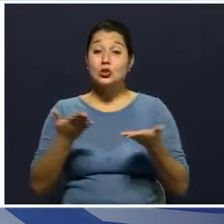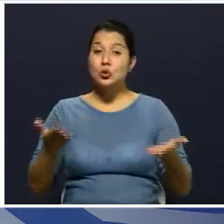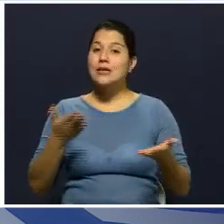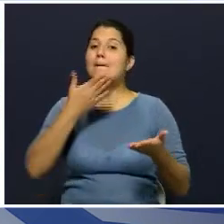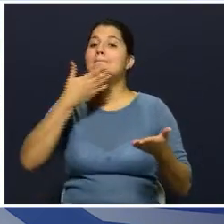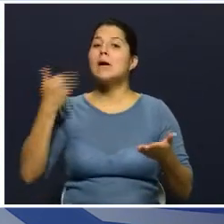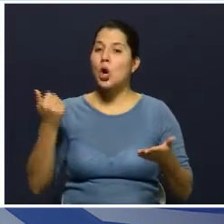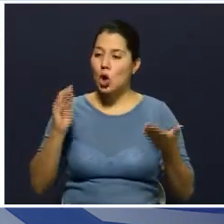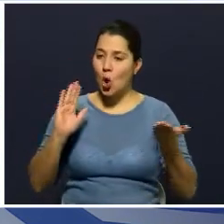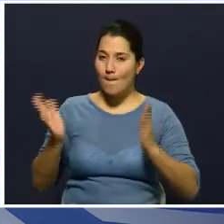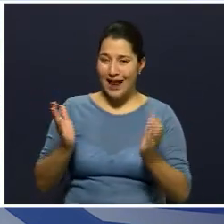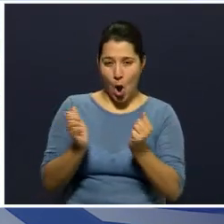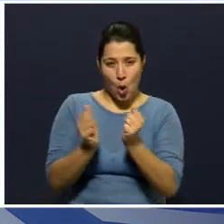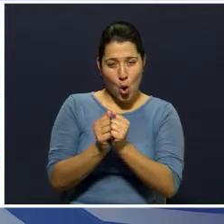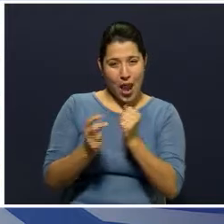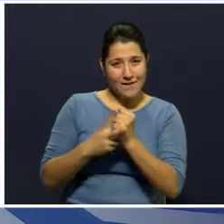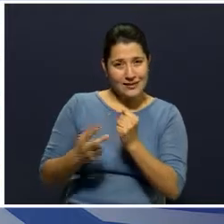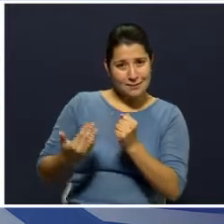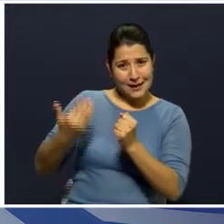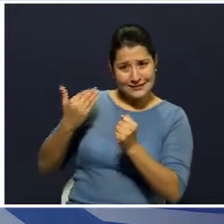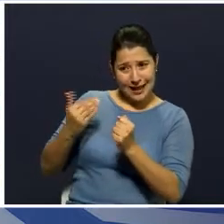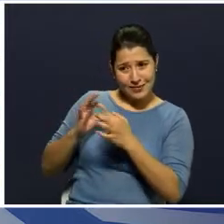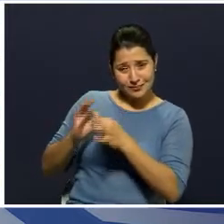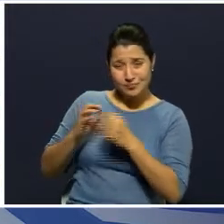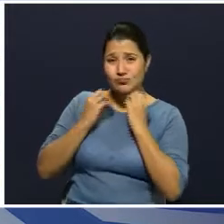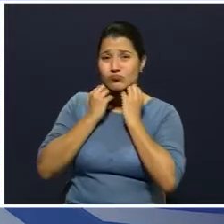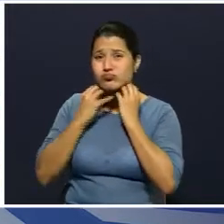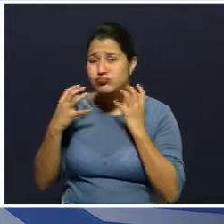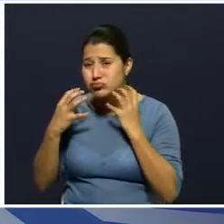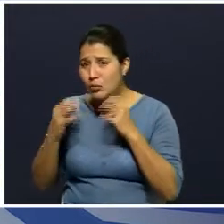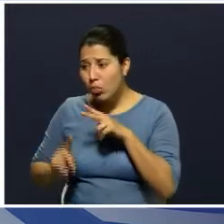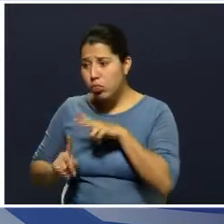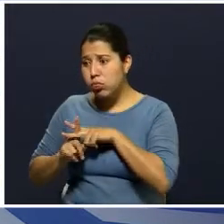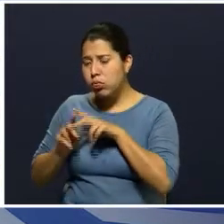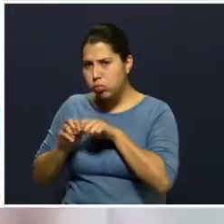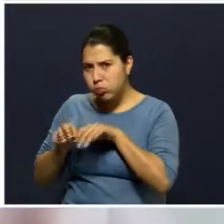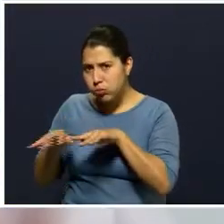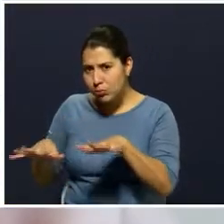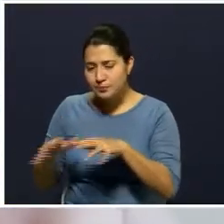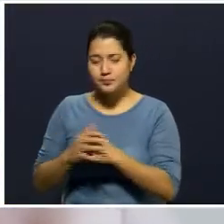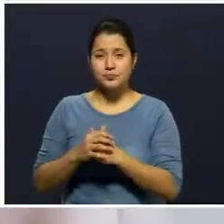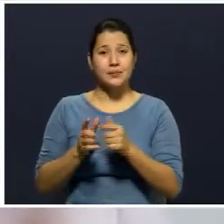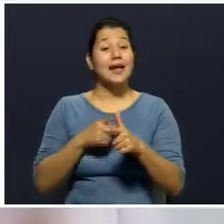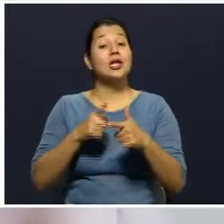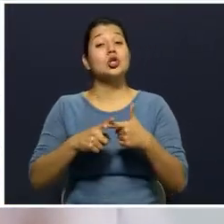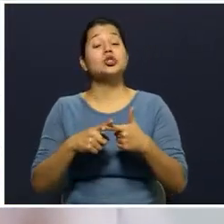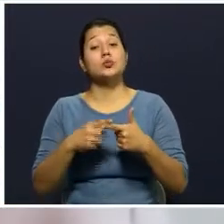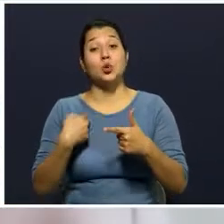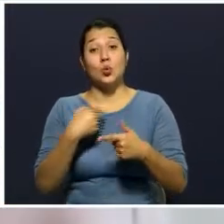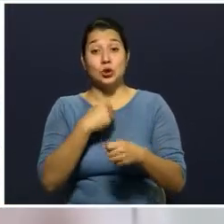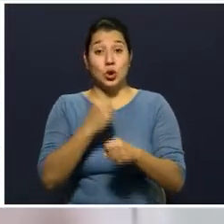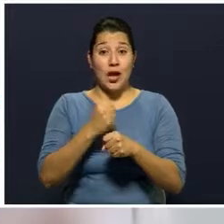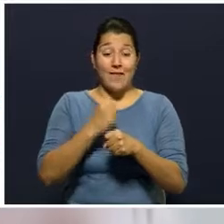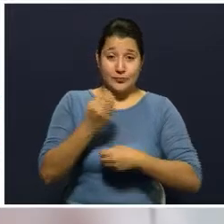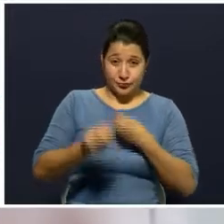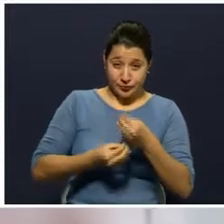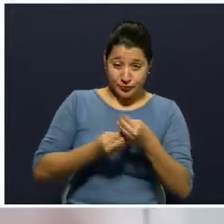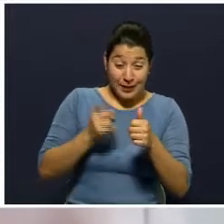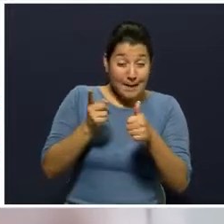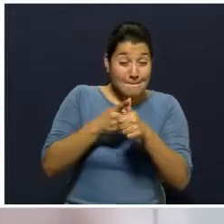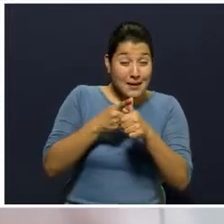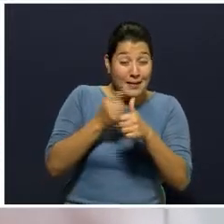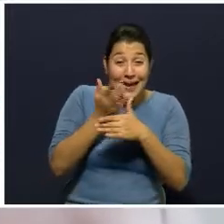lo que se hicieron la vez pasada, aprovechando las cosas que se hicieron bien. Entonces, el trabajo ha consistido en una primera etapa a finales de